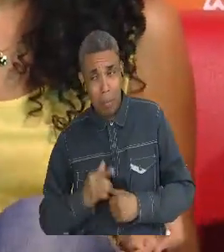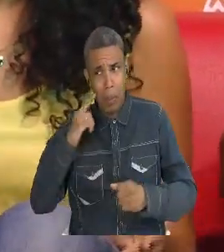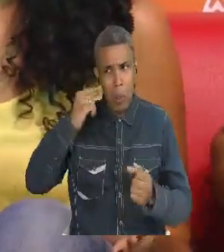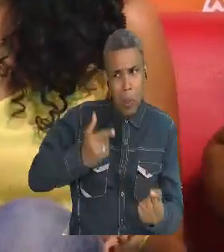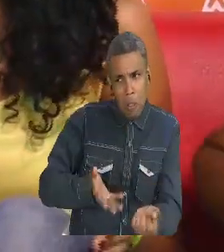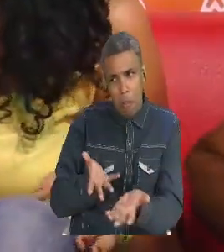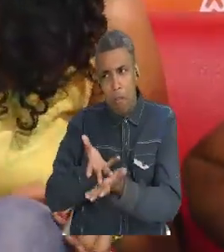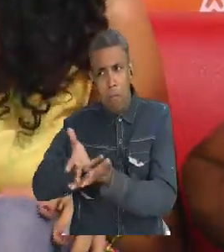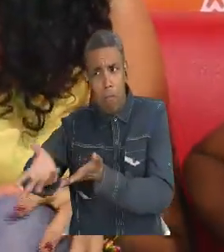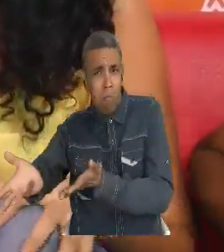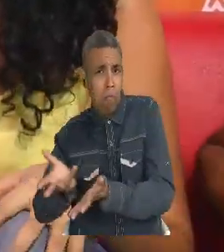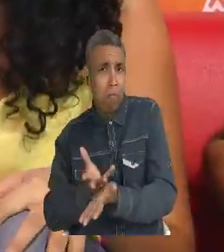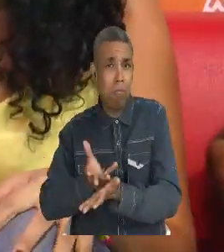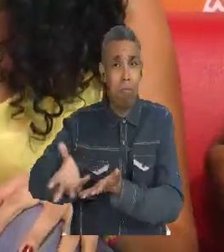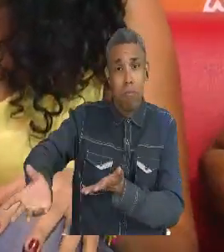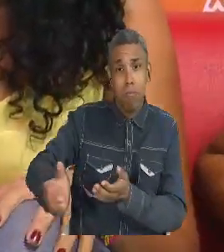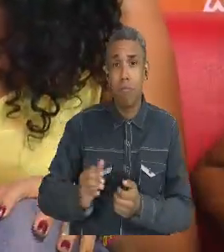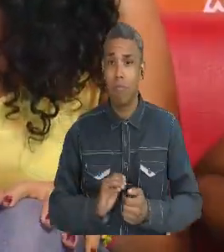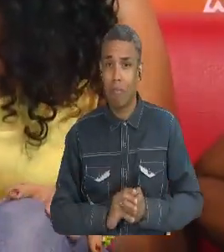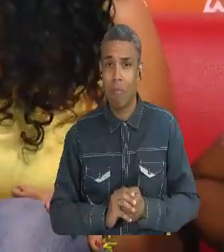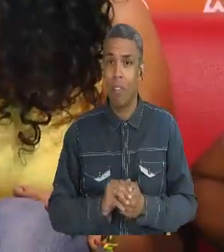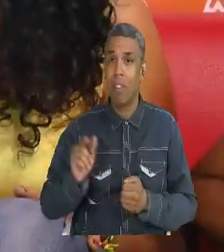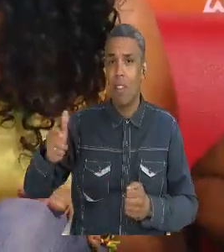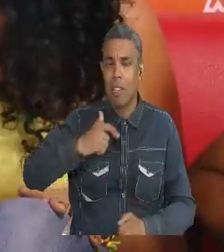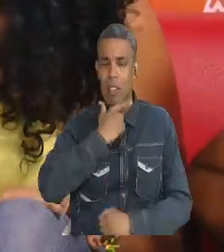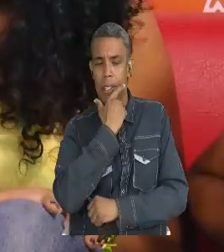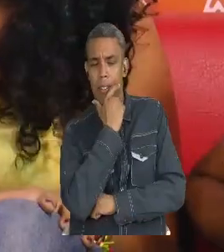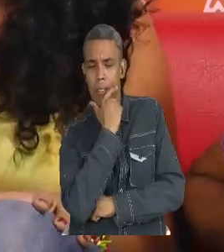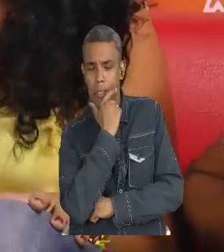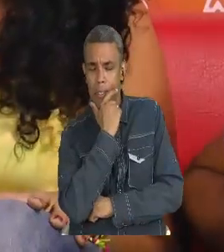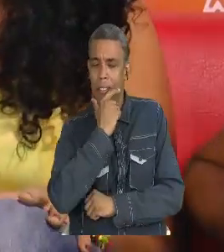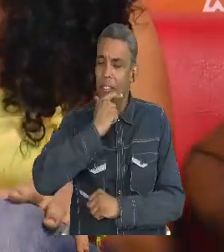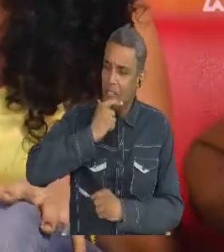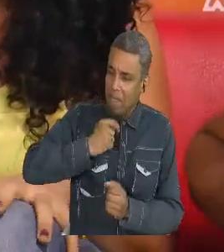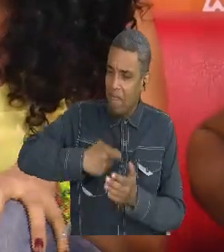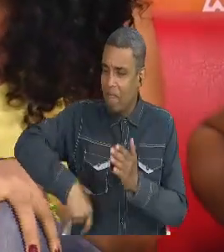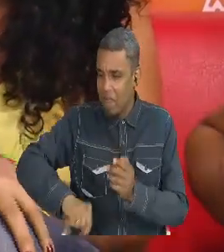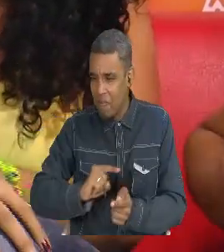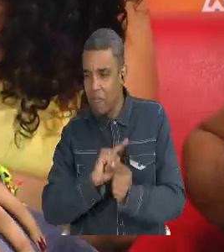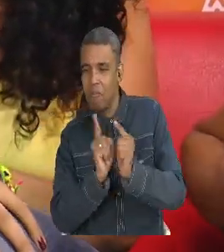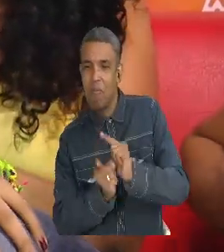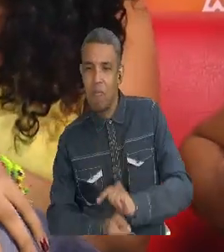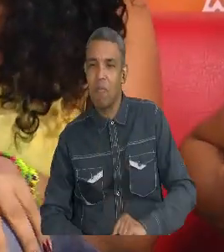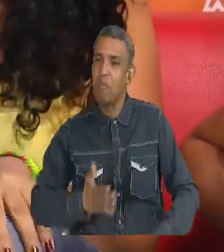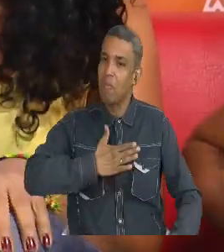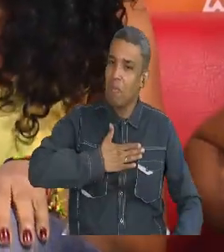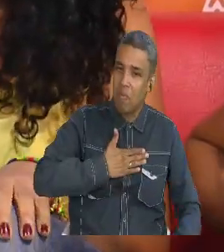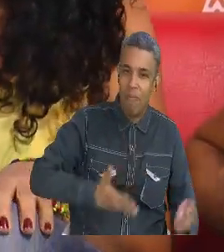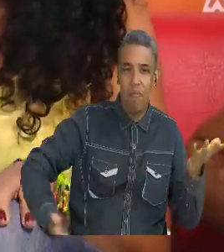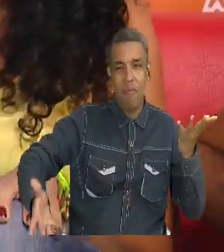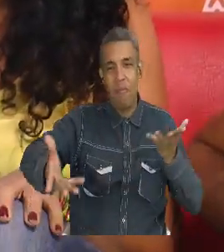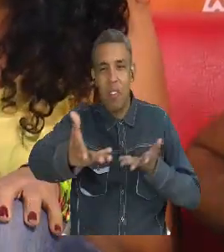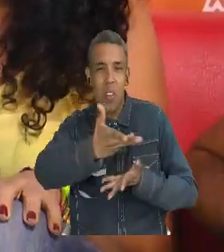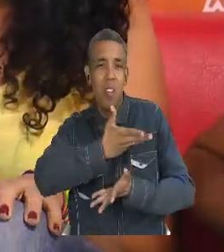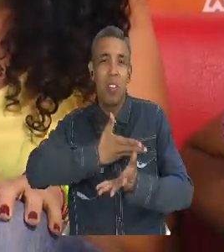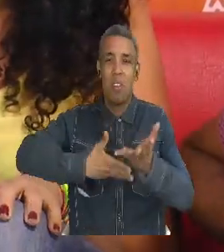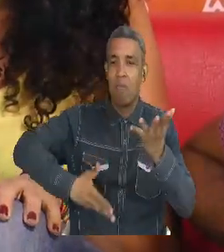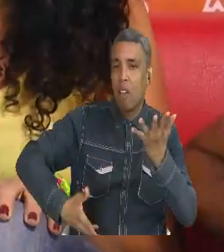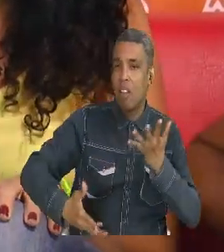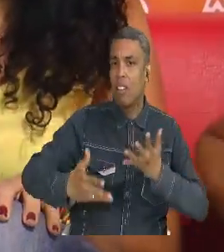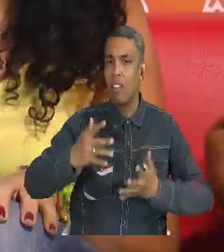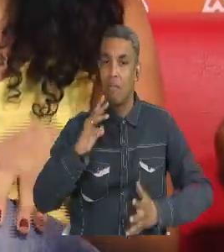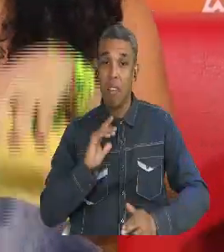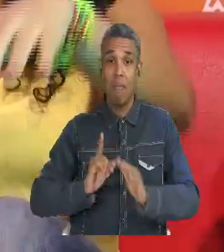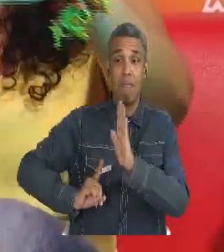consejos, y ahora todo el mundo empezó a saludar. Tú puedes ser reina, puedes ser modelo, pero nunca dejes de ser